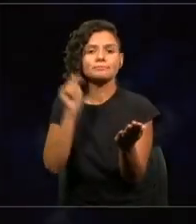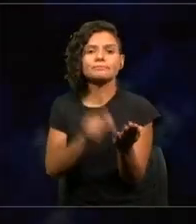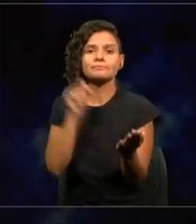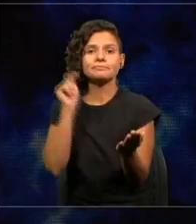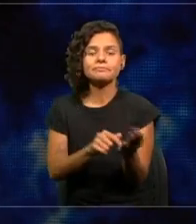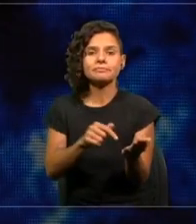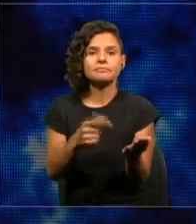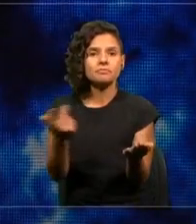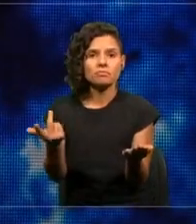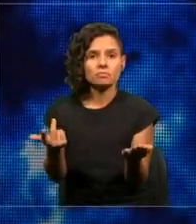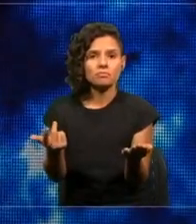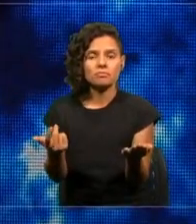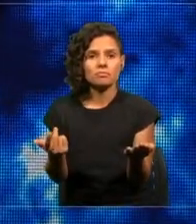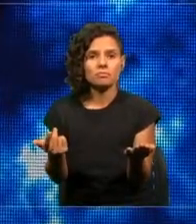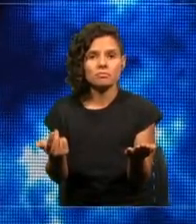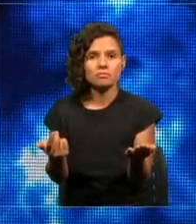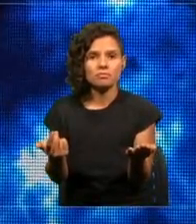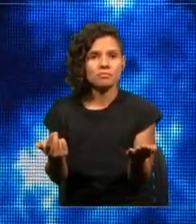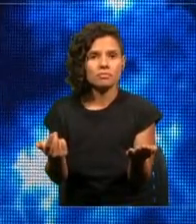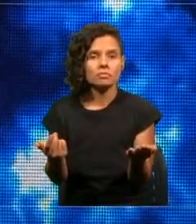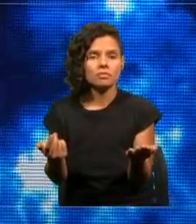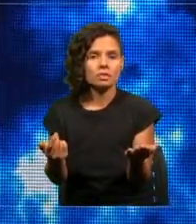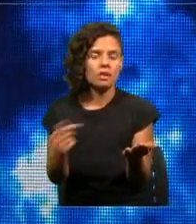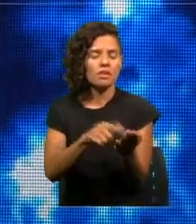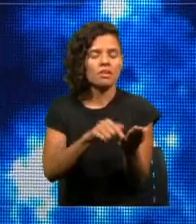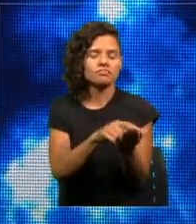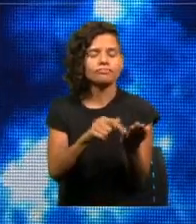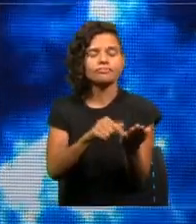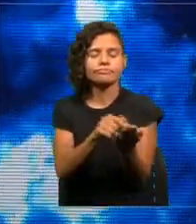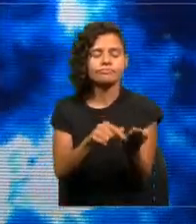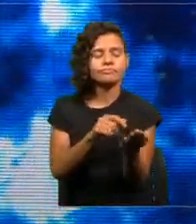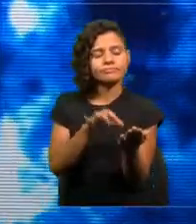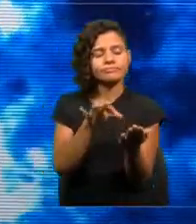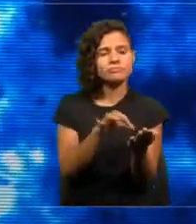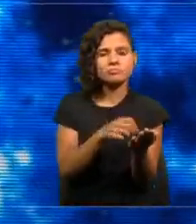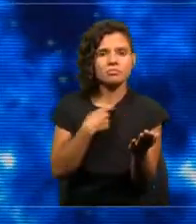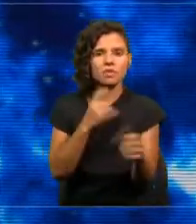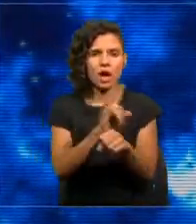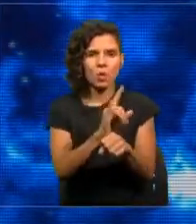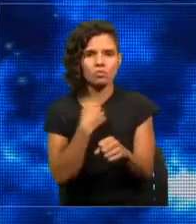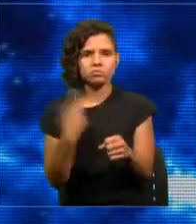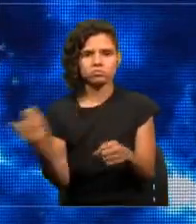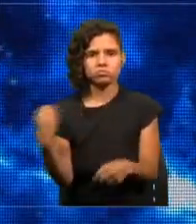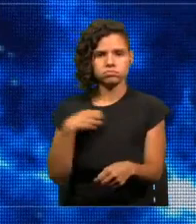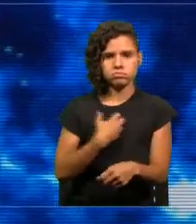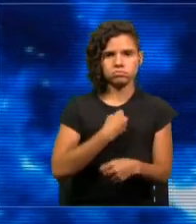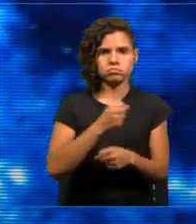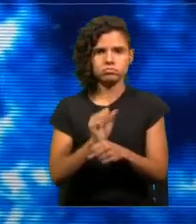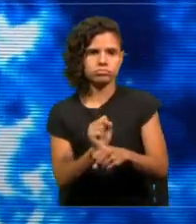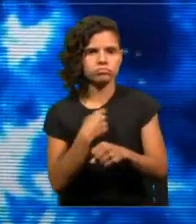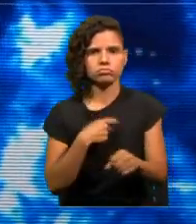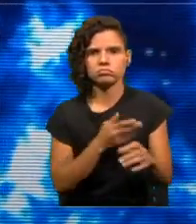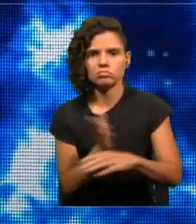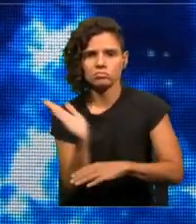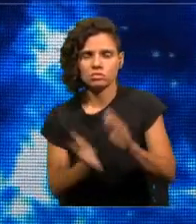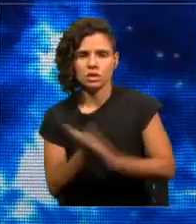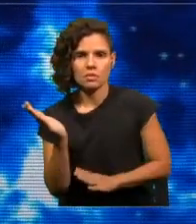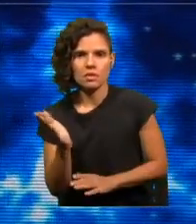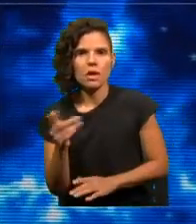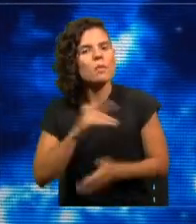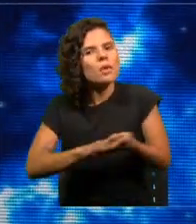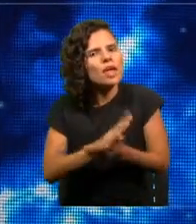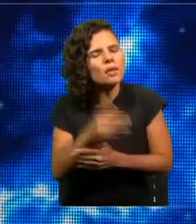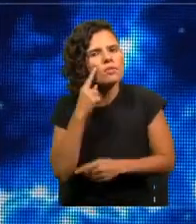lleva a la casa sin ningún problema pero qué pasa con ese dato qué pasa con el dado y / o del lugar de mi